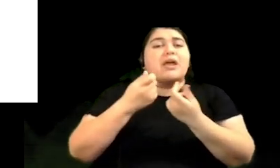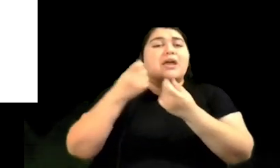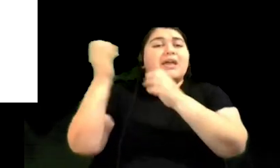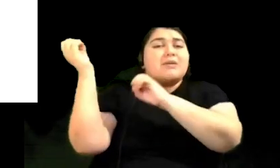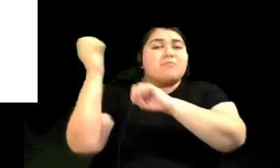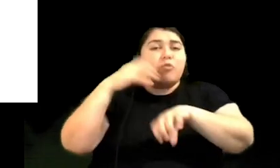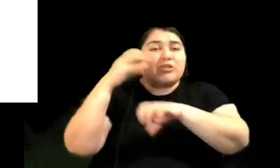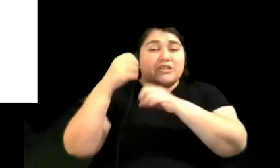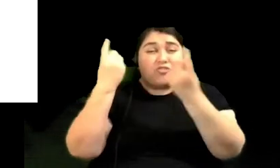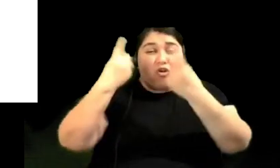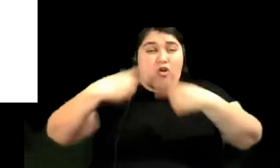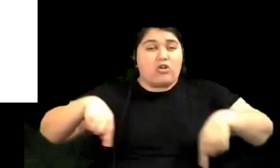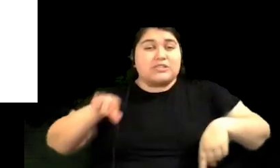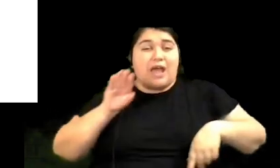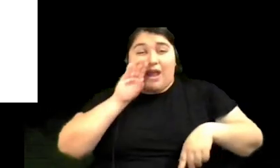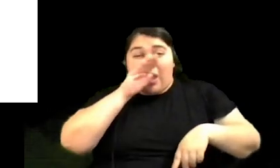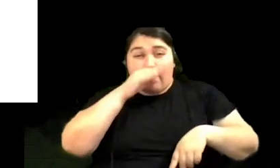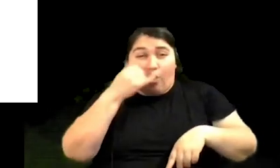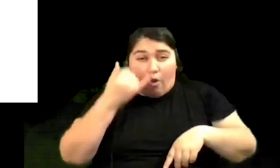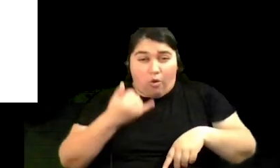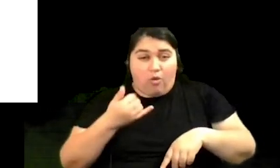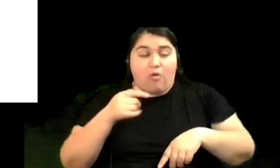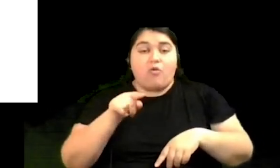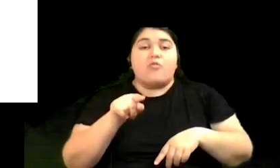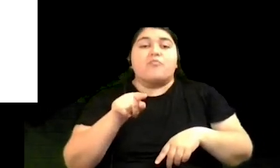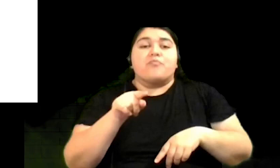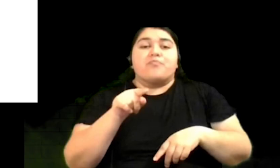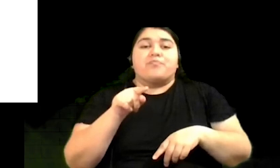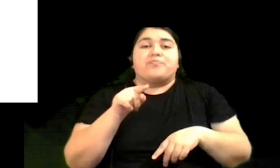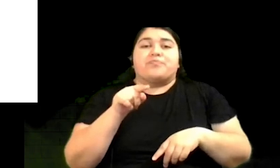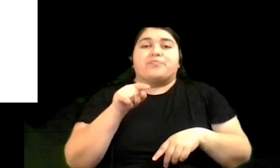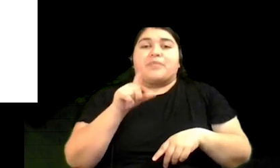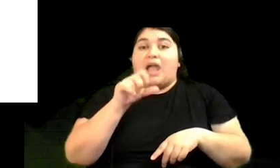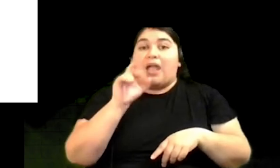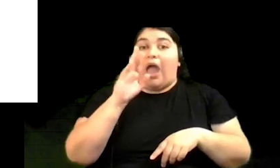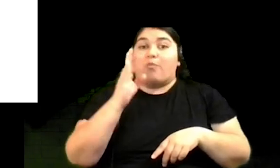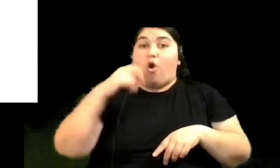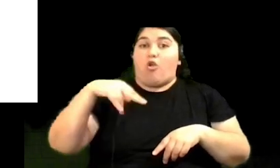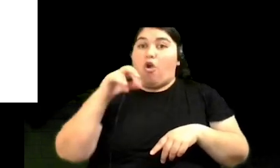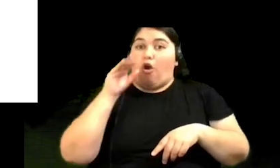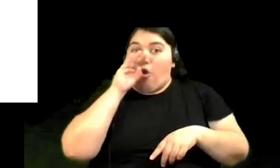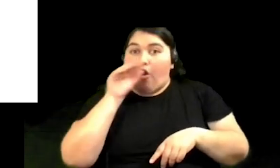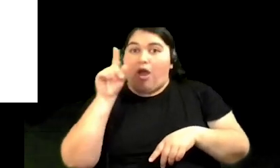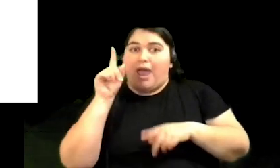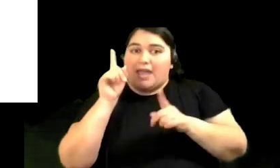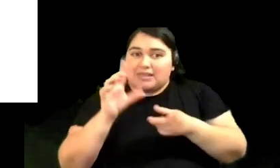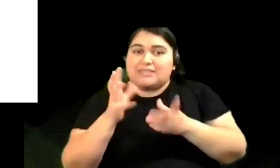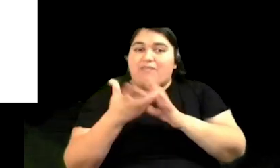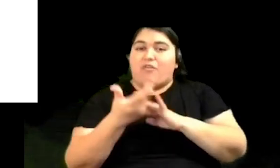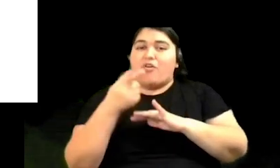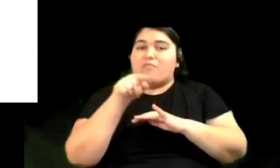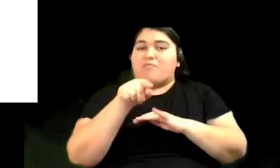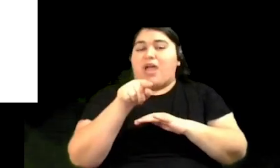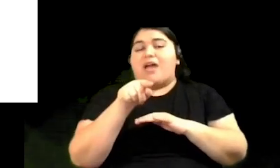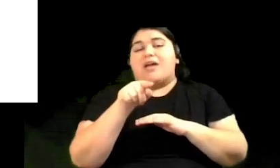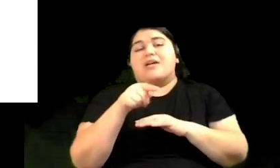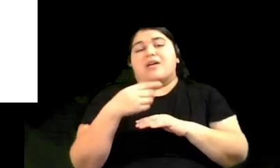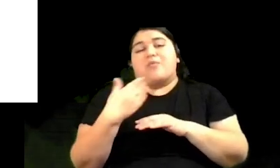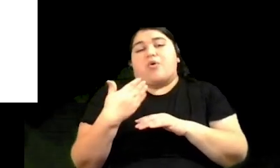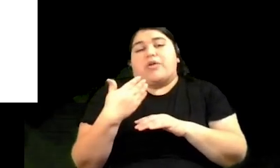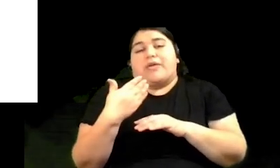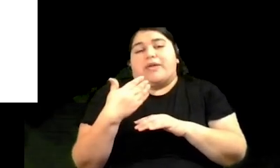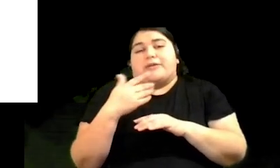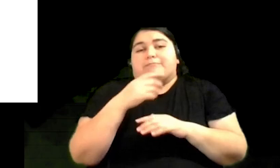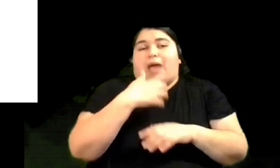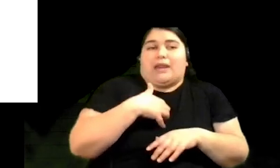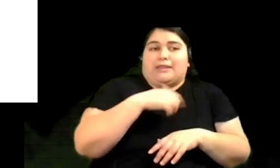contengan carbono. Y en una de las conferencias de las partes, la Unión Industrial Argentina digamos, se anotició de que pasaba eso. Bueno,